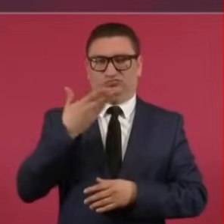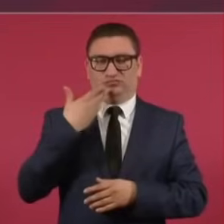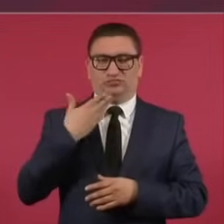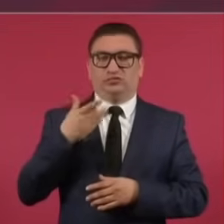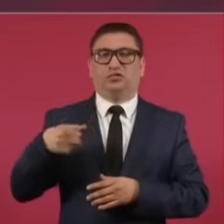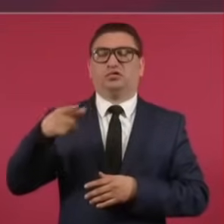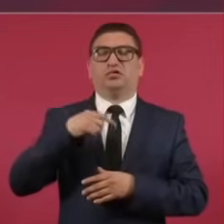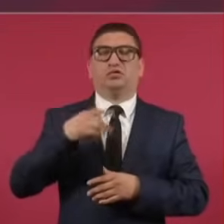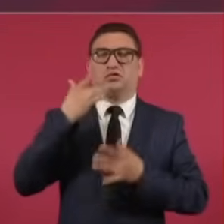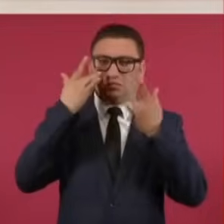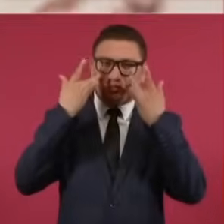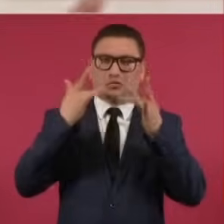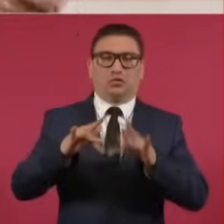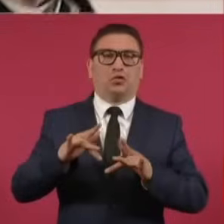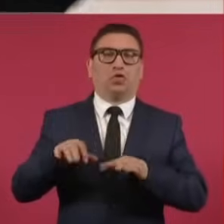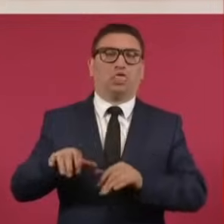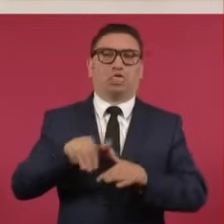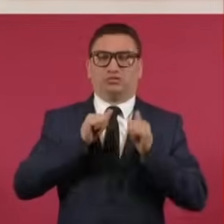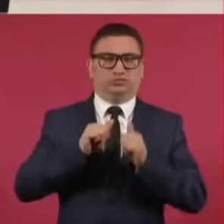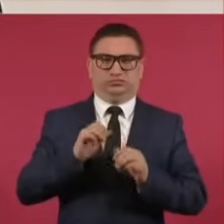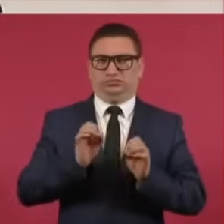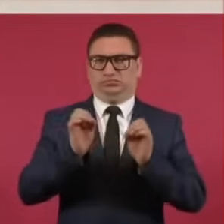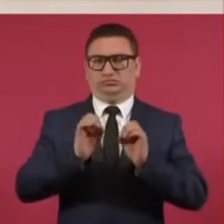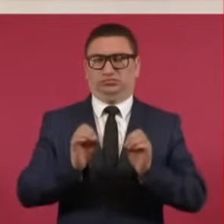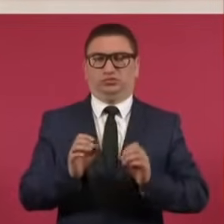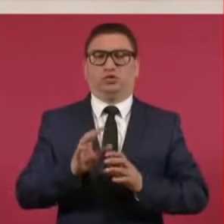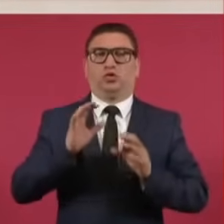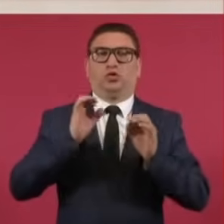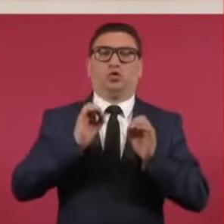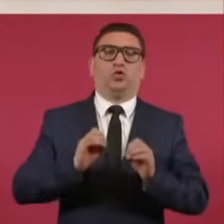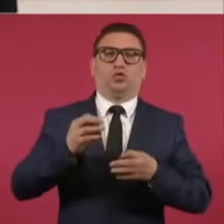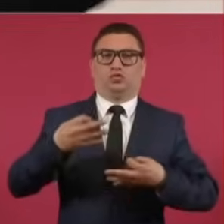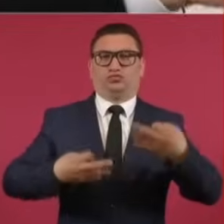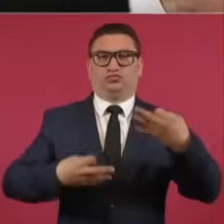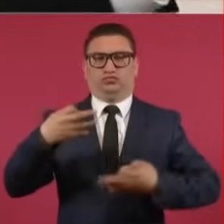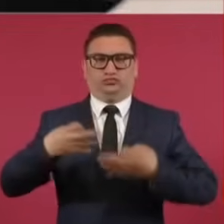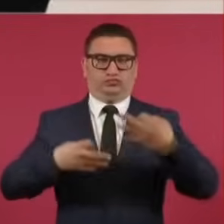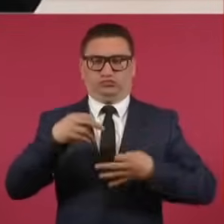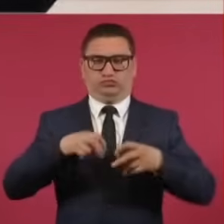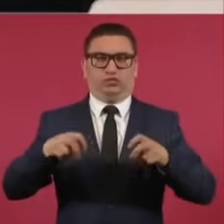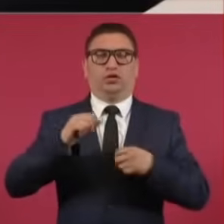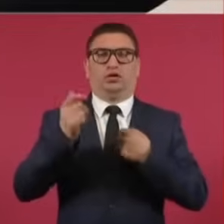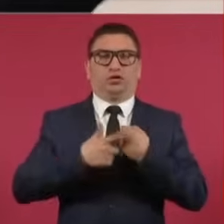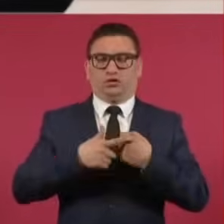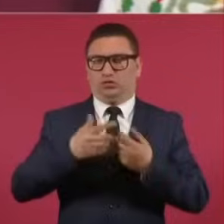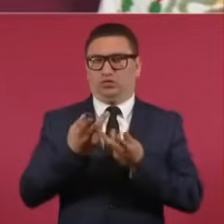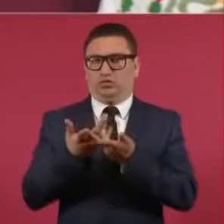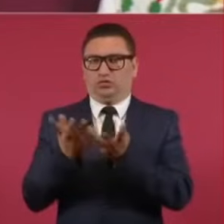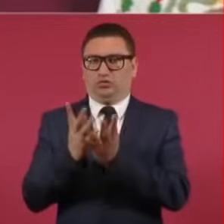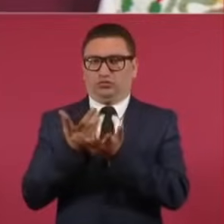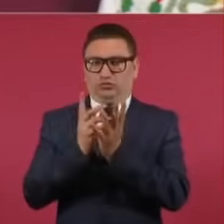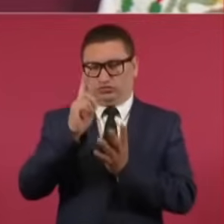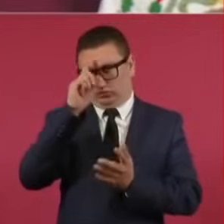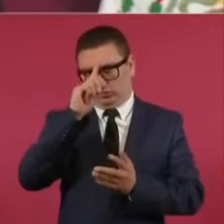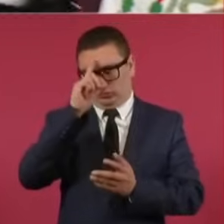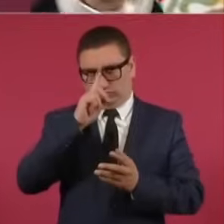que haya renunciado, un ministro de la Corte, un consejero de